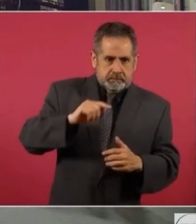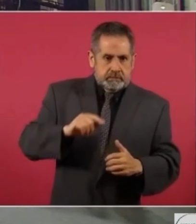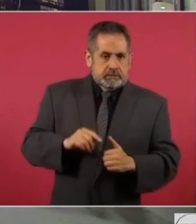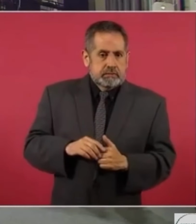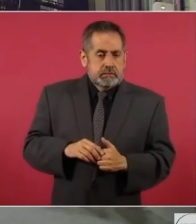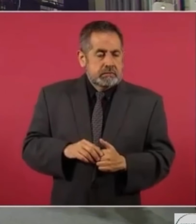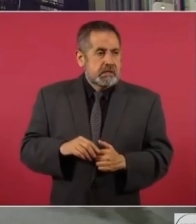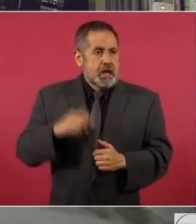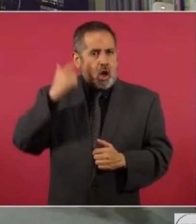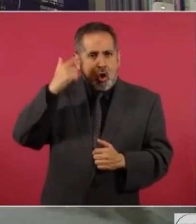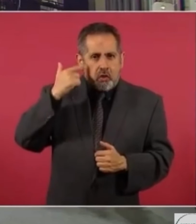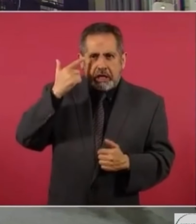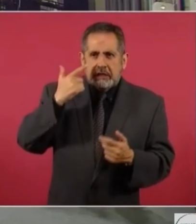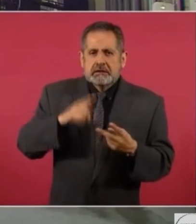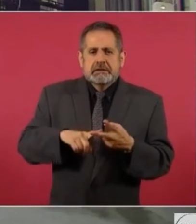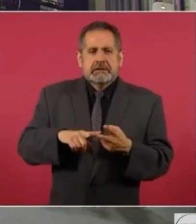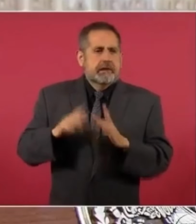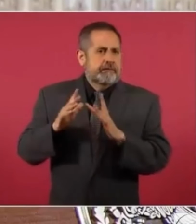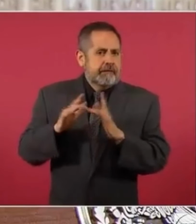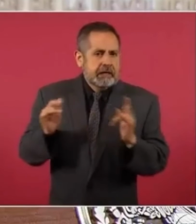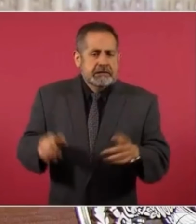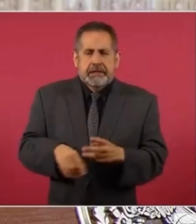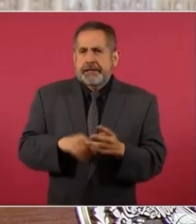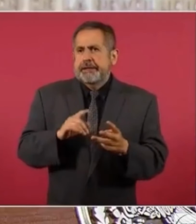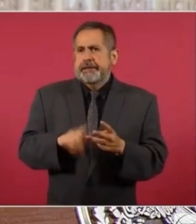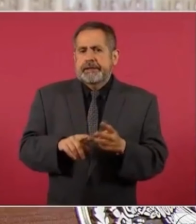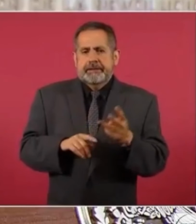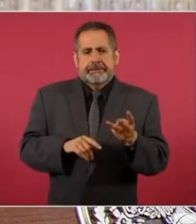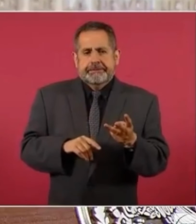en Londres, en Francia.